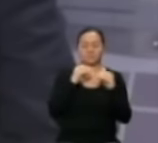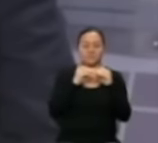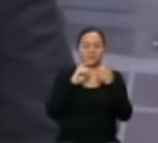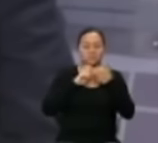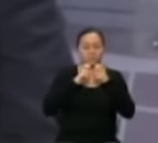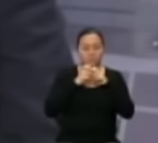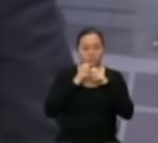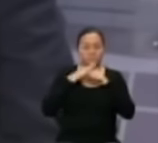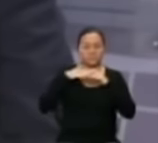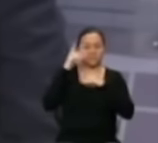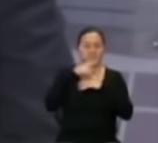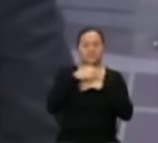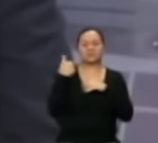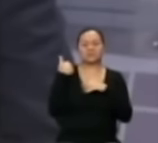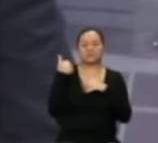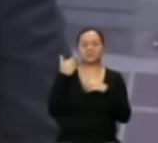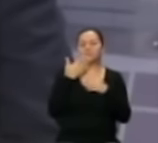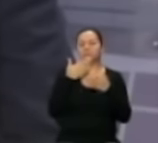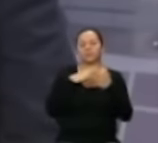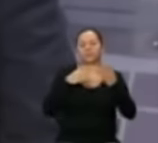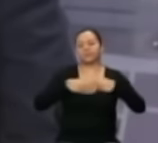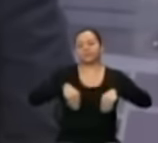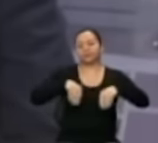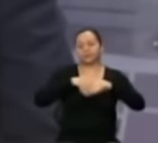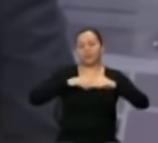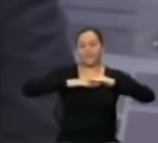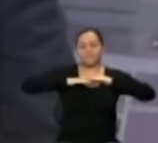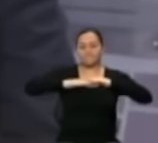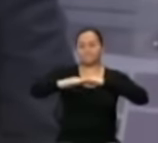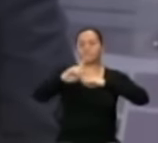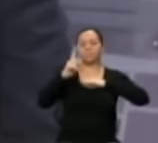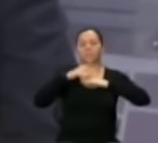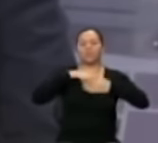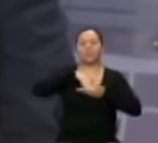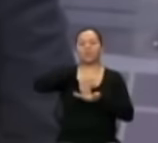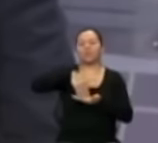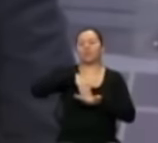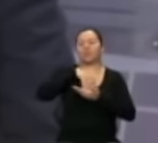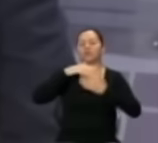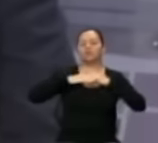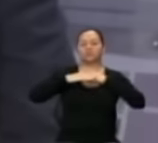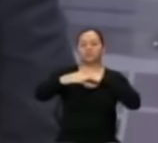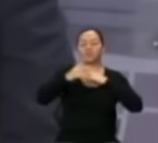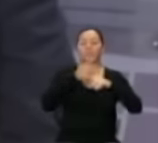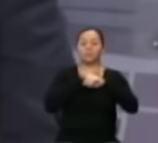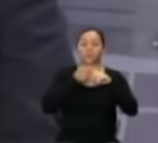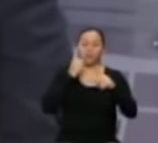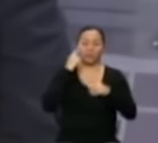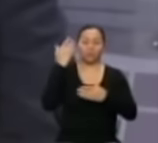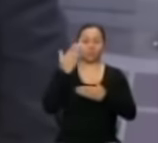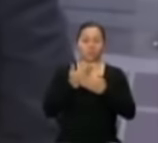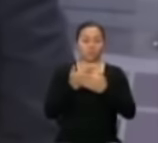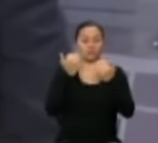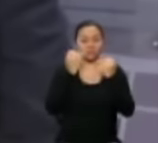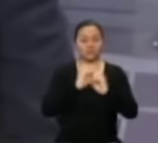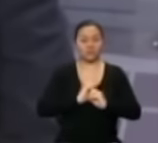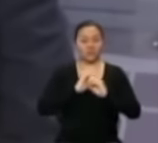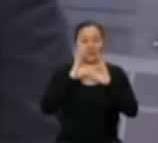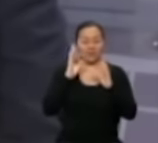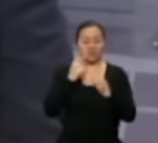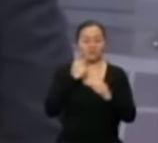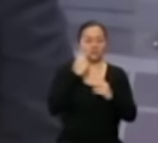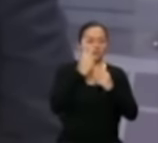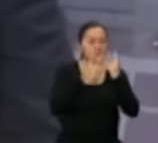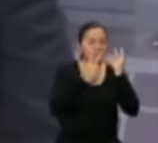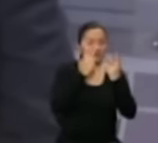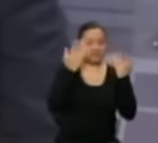afectación mayor porque eran suelos no tan sólidos. Entonces, todo esto nos ha mostrado, al menos en los